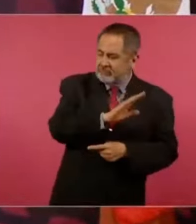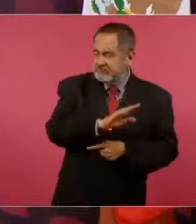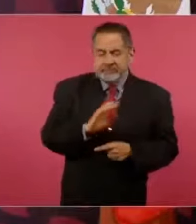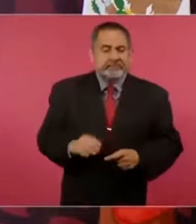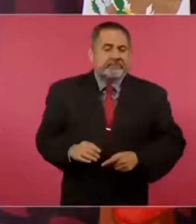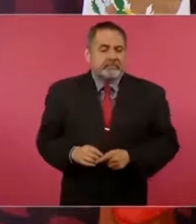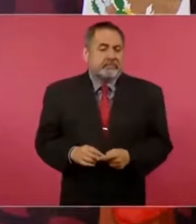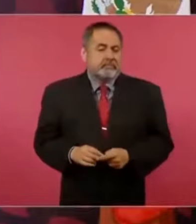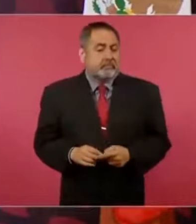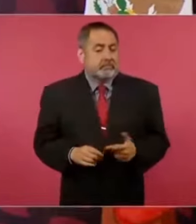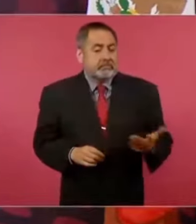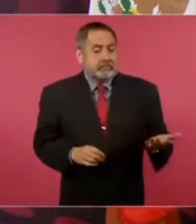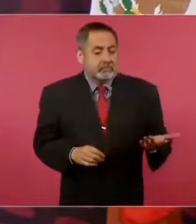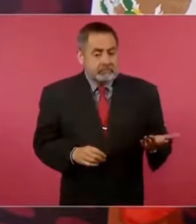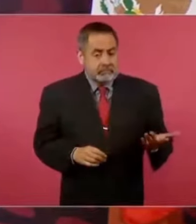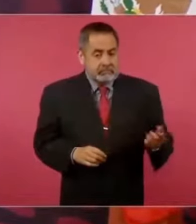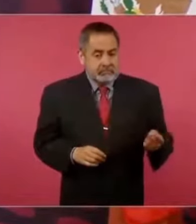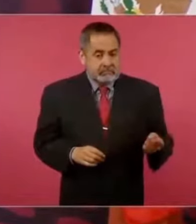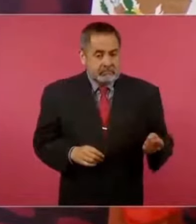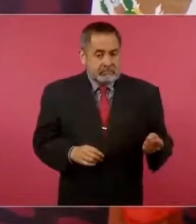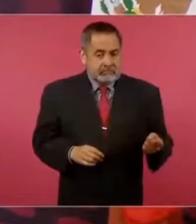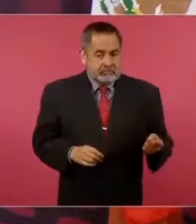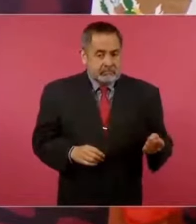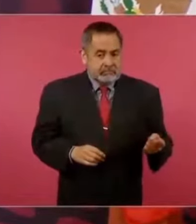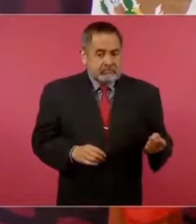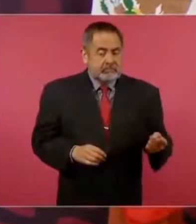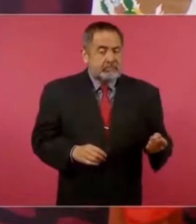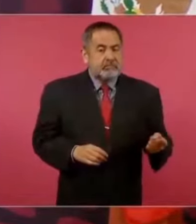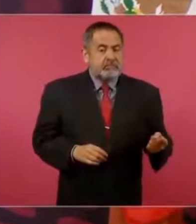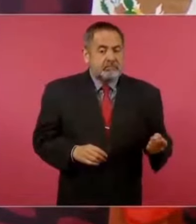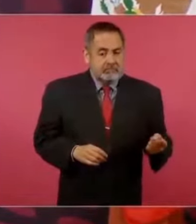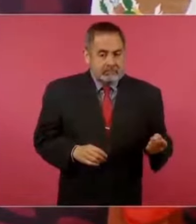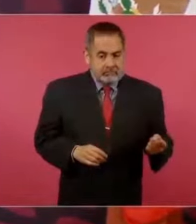Por eso no extraña que